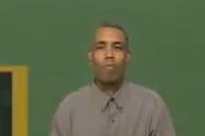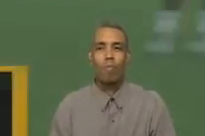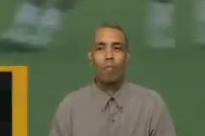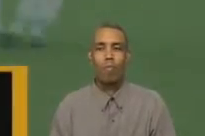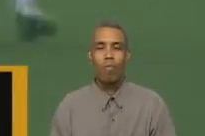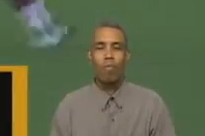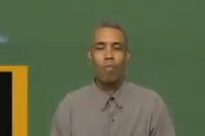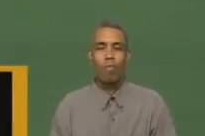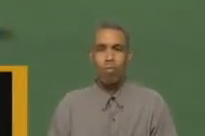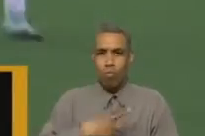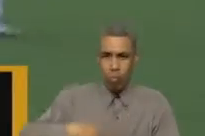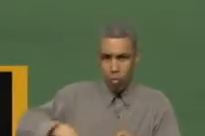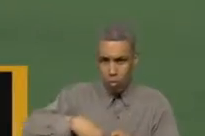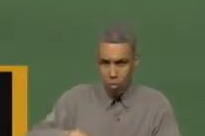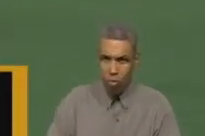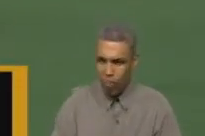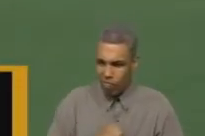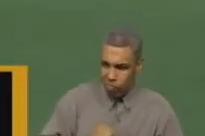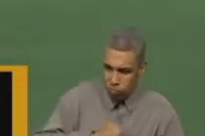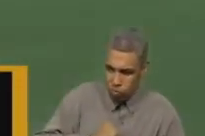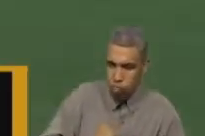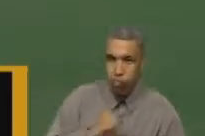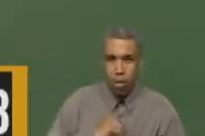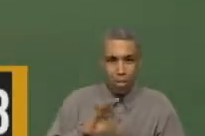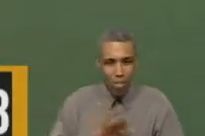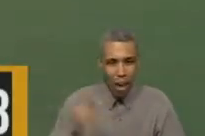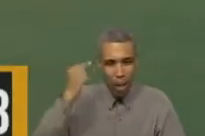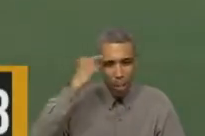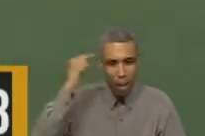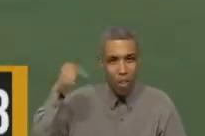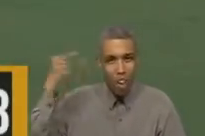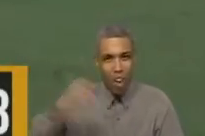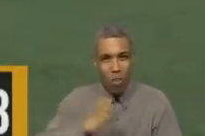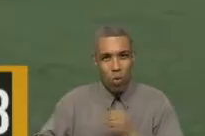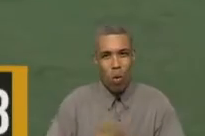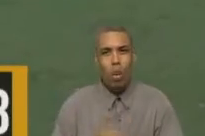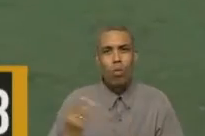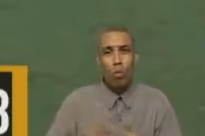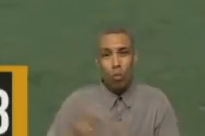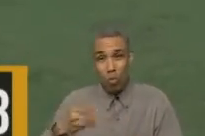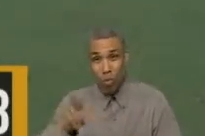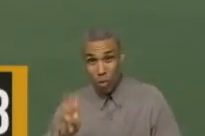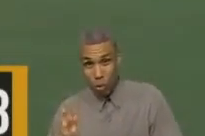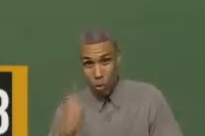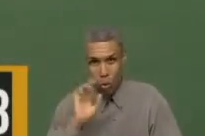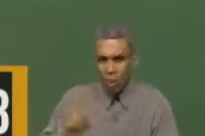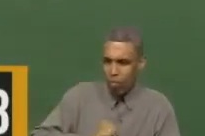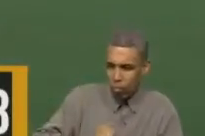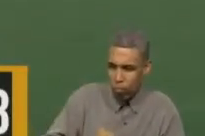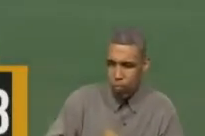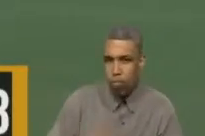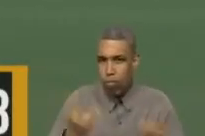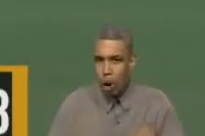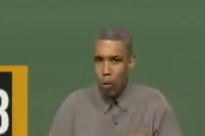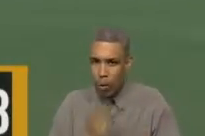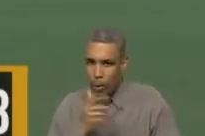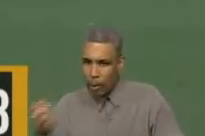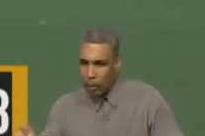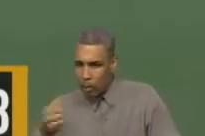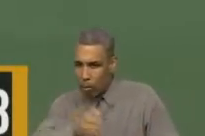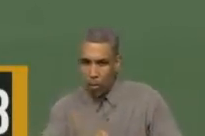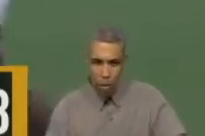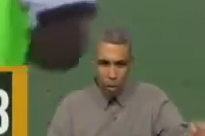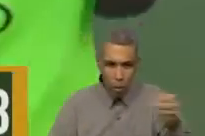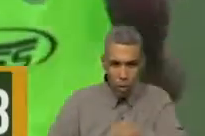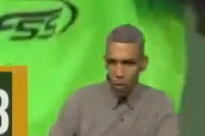Alianza Petrolera se sigue preparando para la temporada 2018 y por ende comienza a mover sus primeras piezas para conformar el mejor equipo para